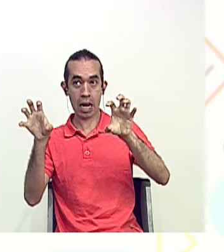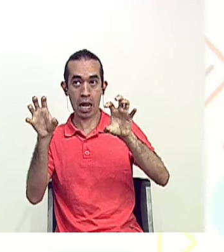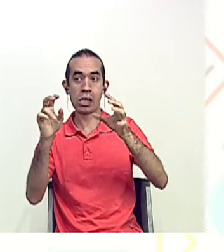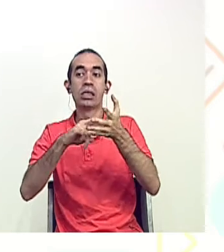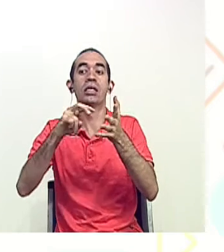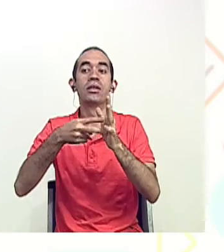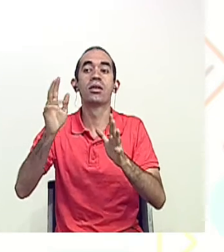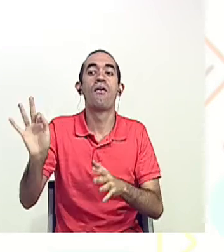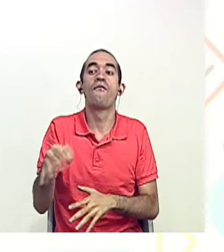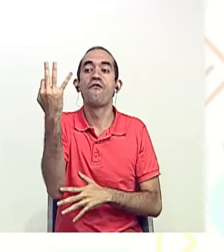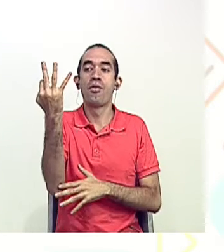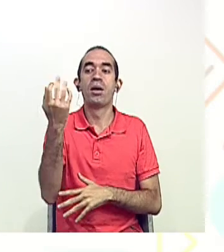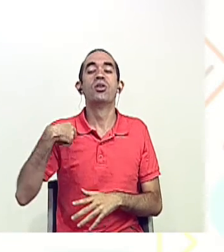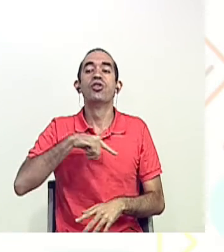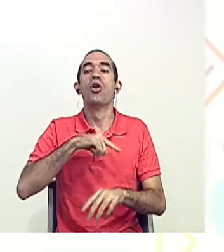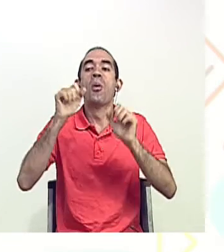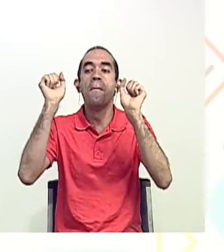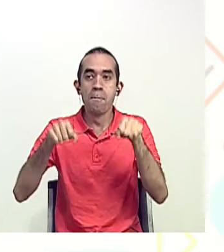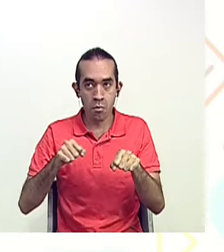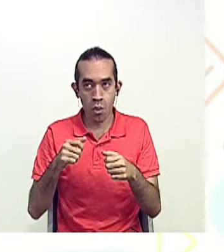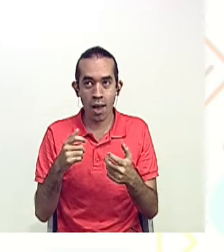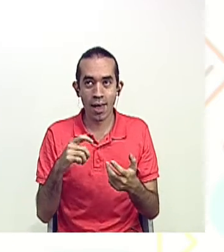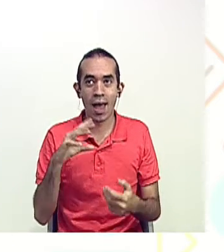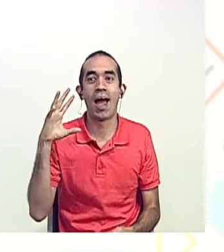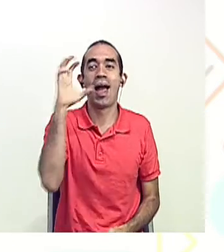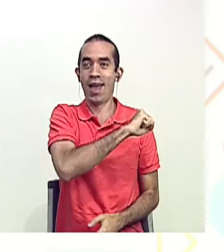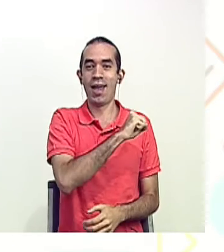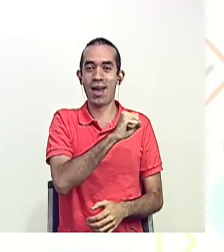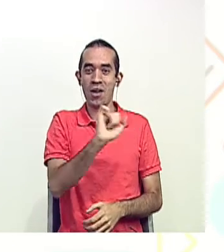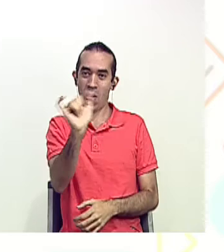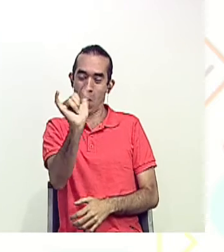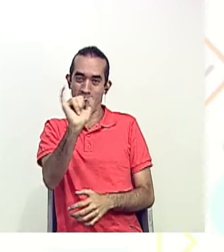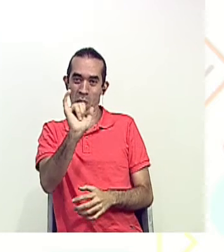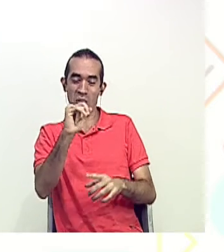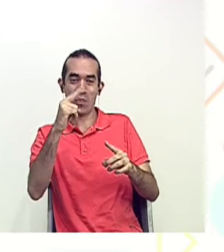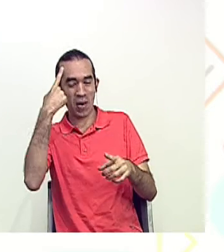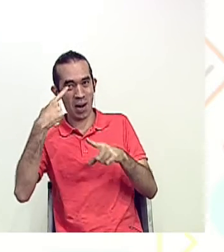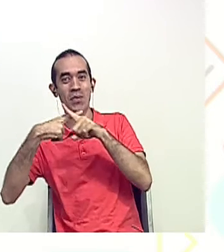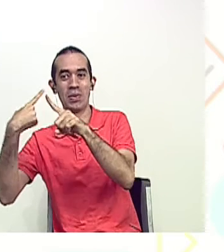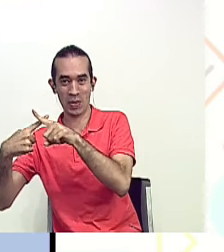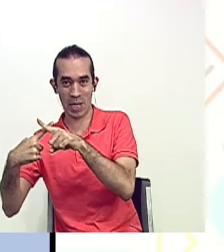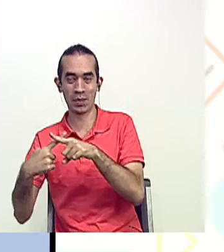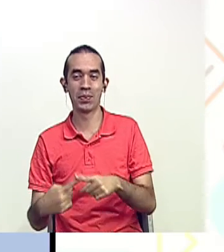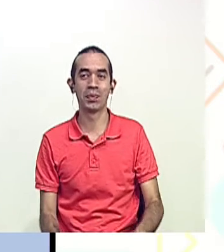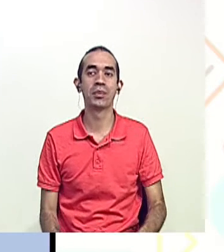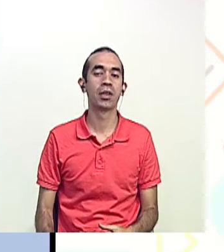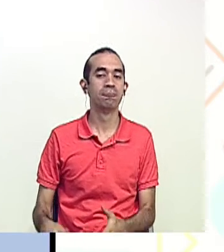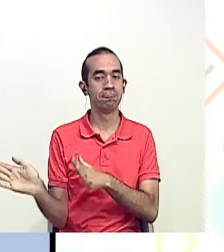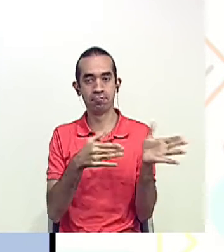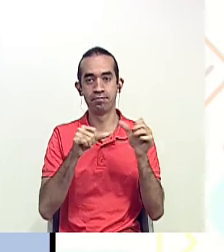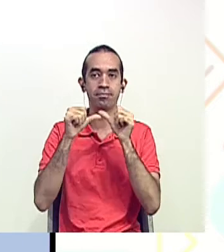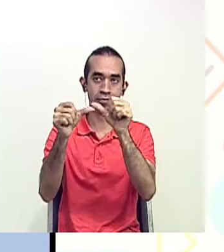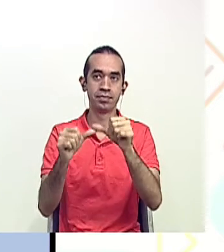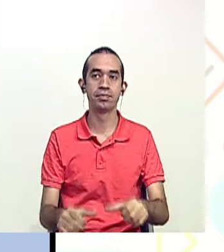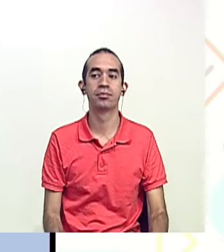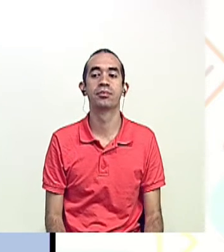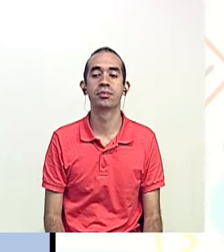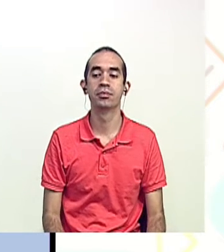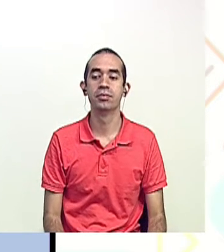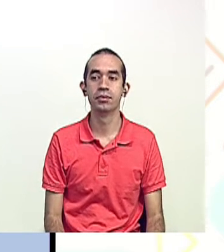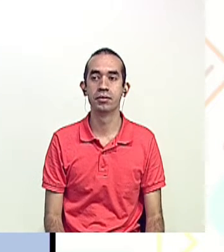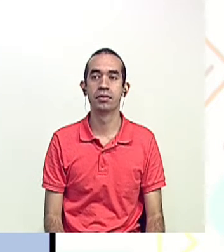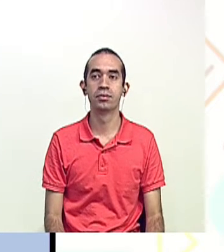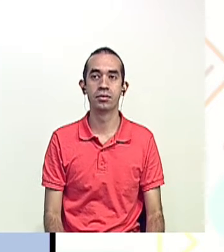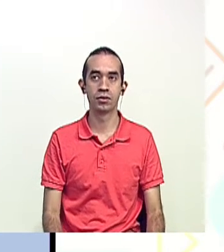manera en la que podríamos encontrar un factor común. Continuemos. En nuestro